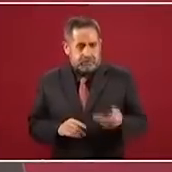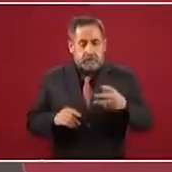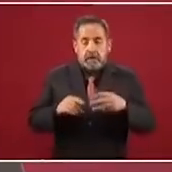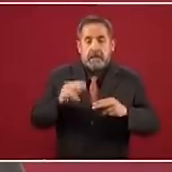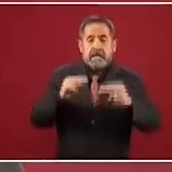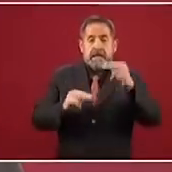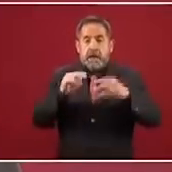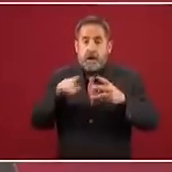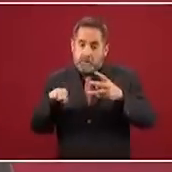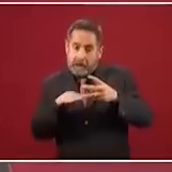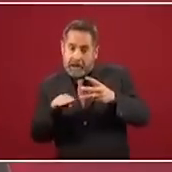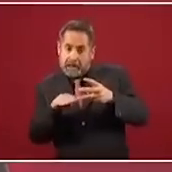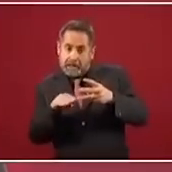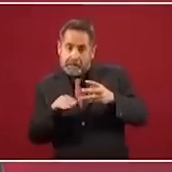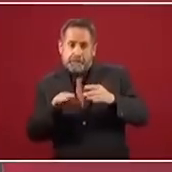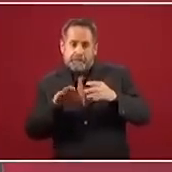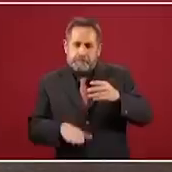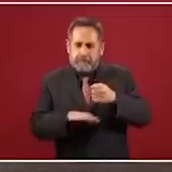básico. Aquí es